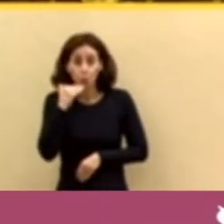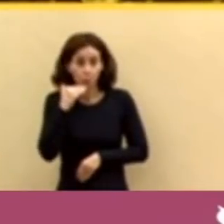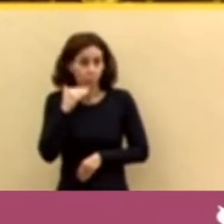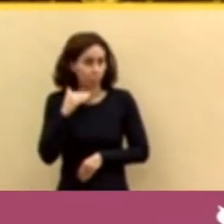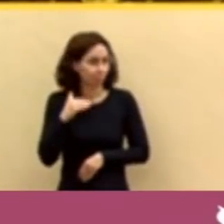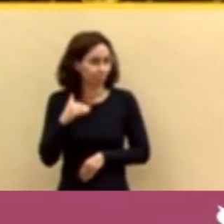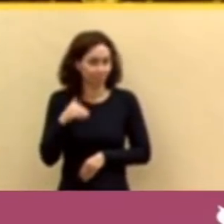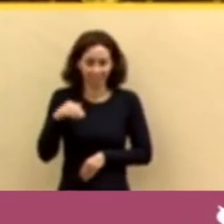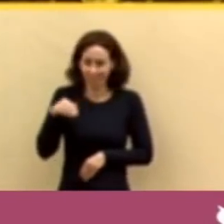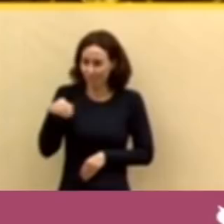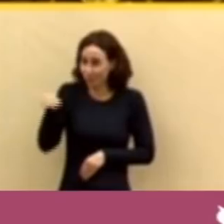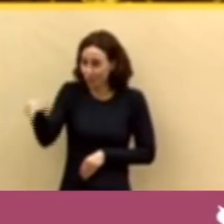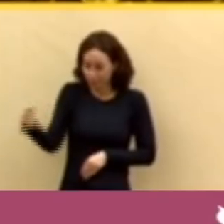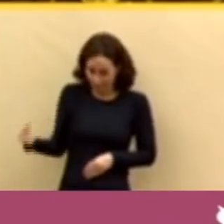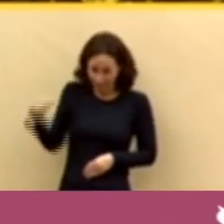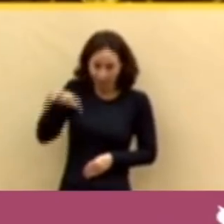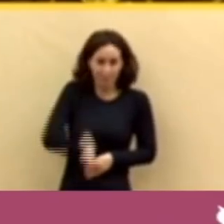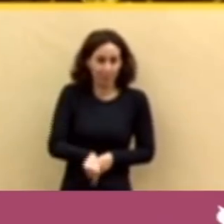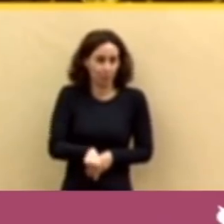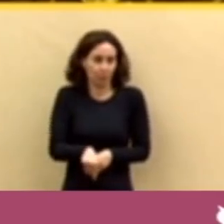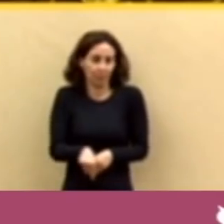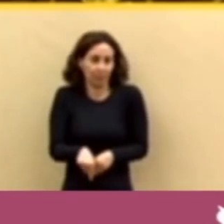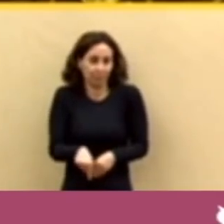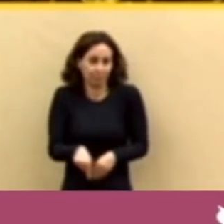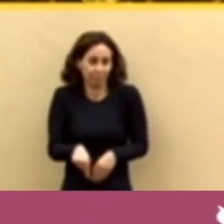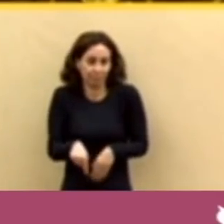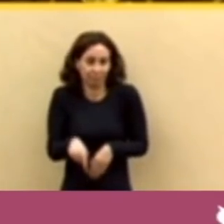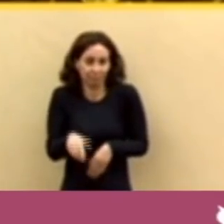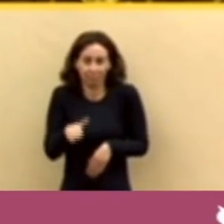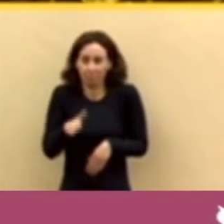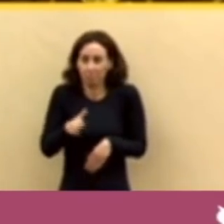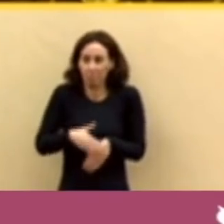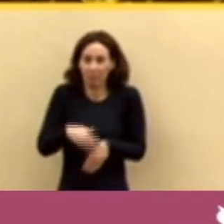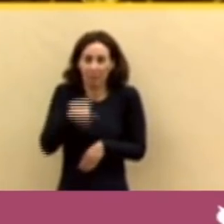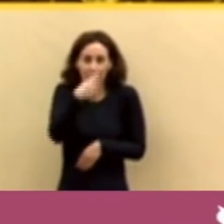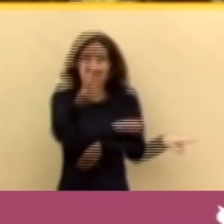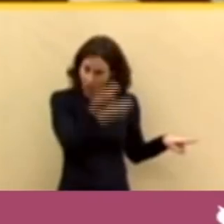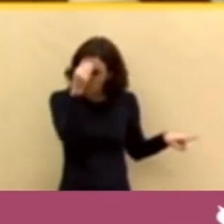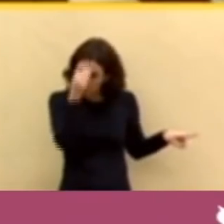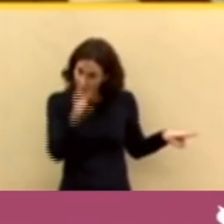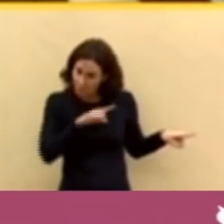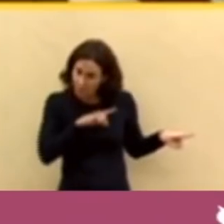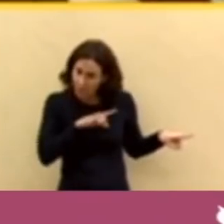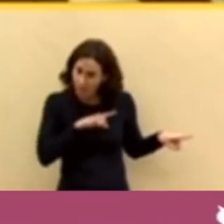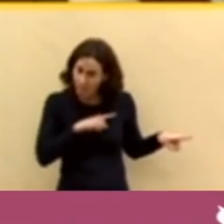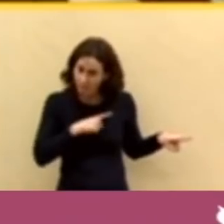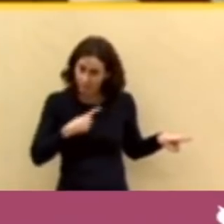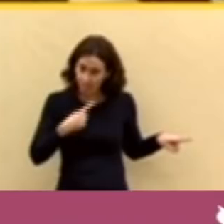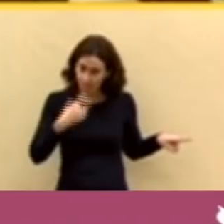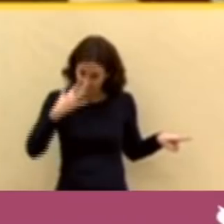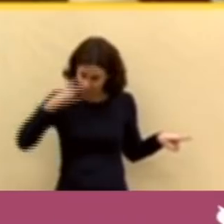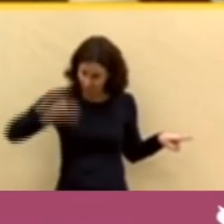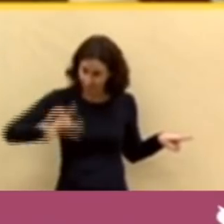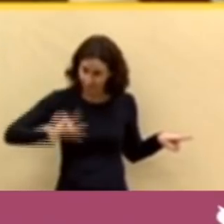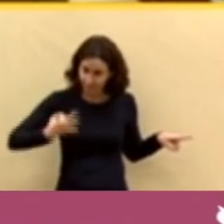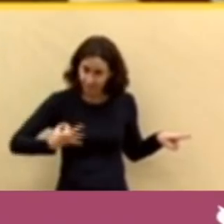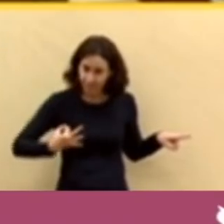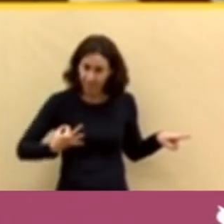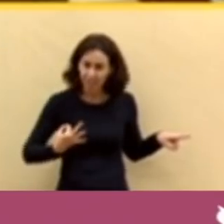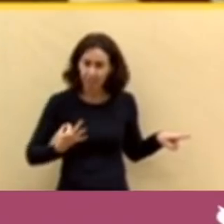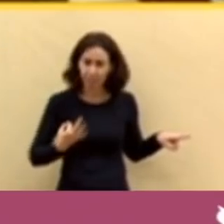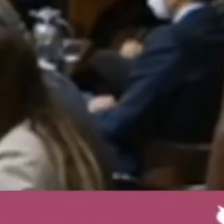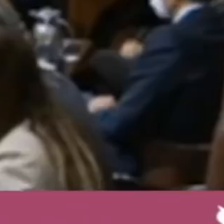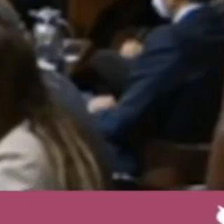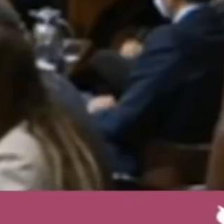todos los votos de la derecha española, ahora mismo seguramente tendríamos mayoría absoluta en cualquier proyección que se hizo, porque había 400.000 votos más de la derecha